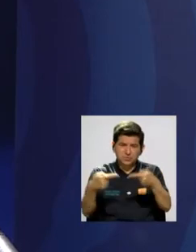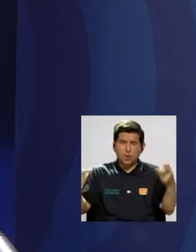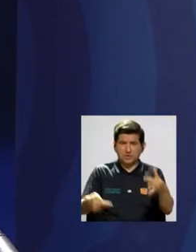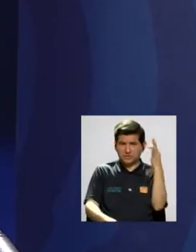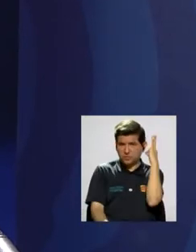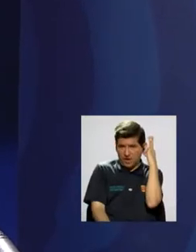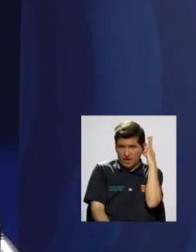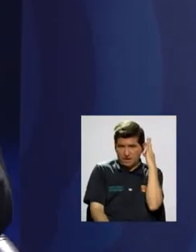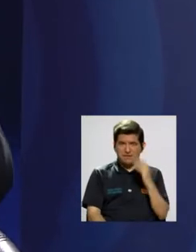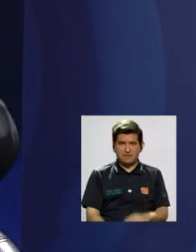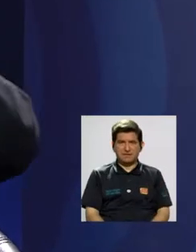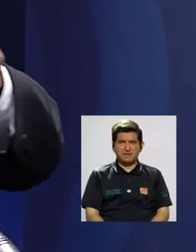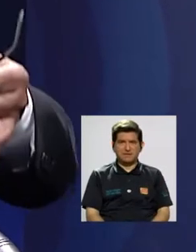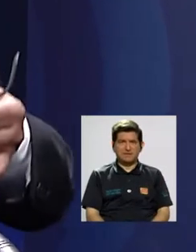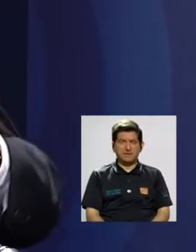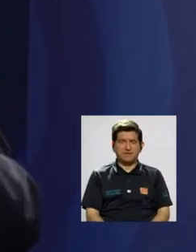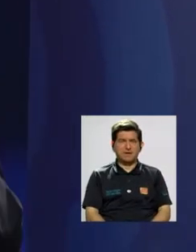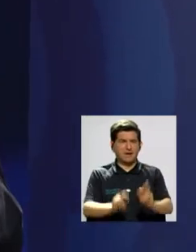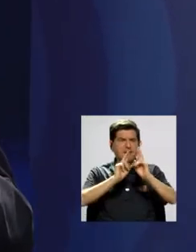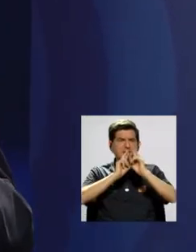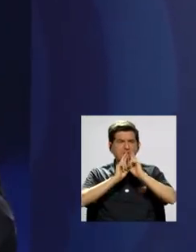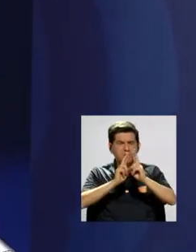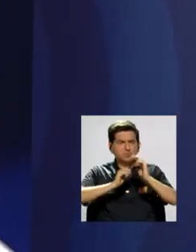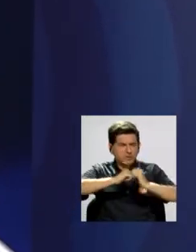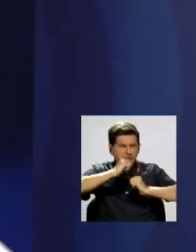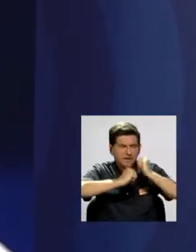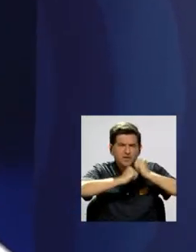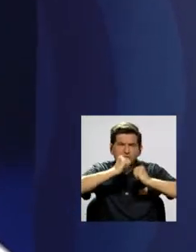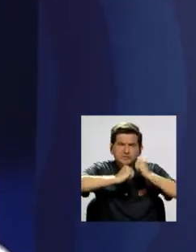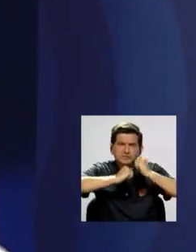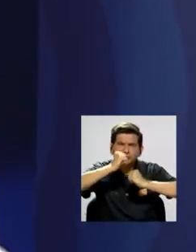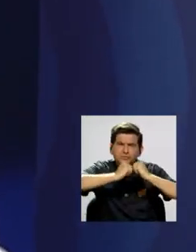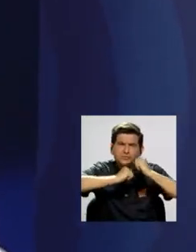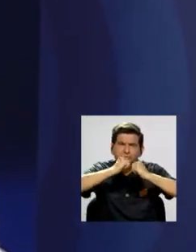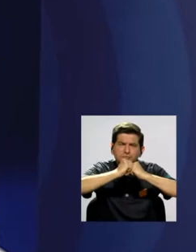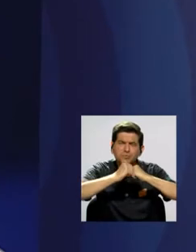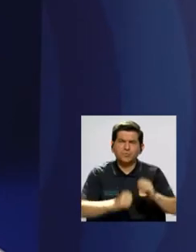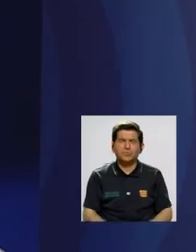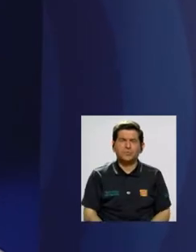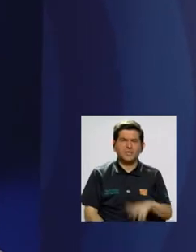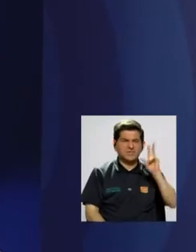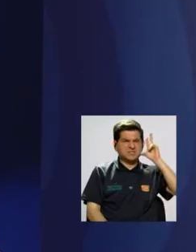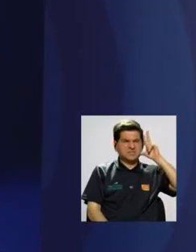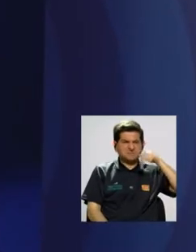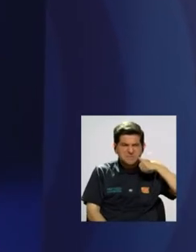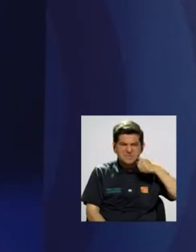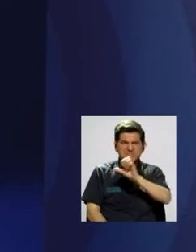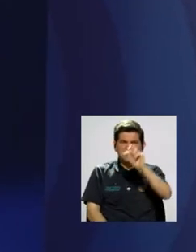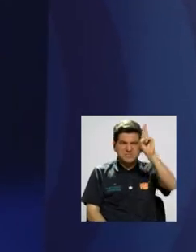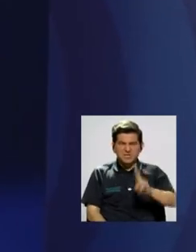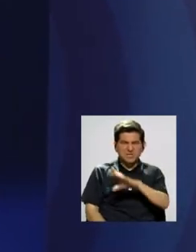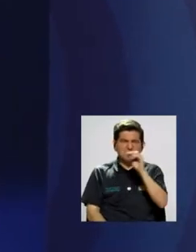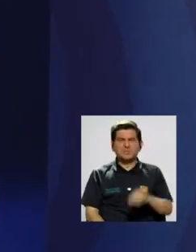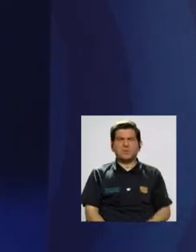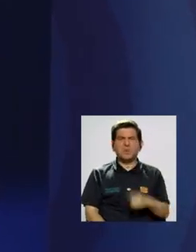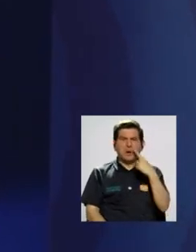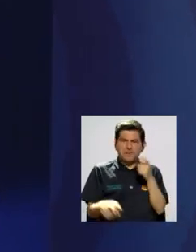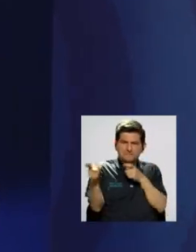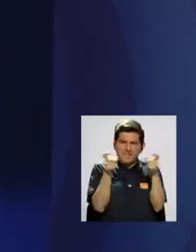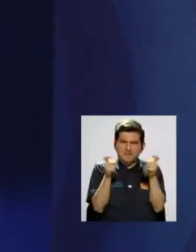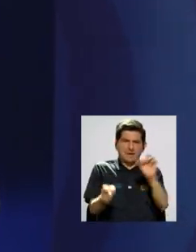mujeres, que es una resultante estructural también del machismo costarricense y del patriarcado